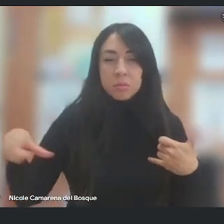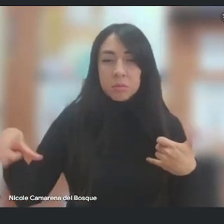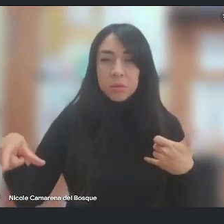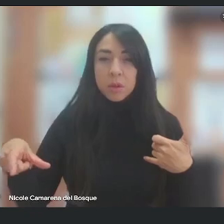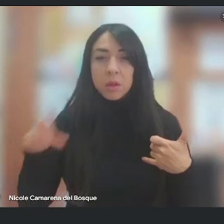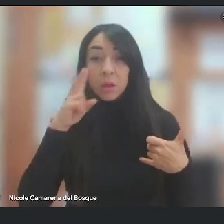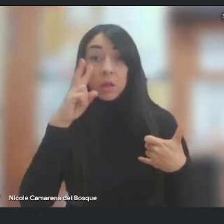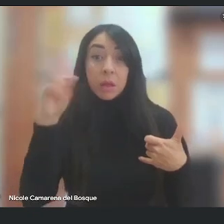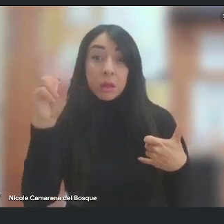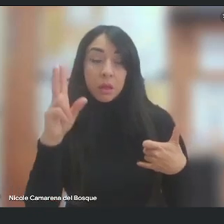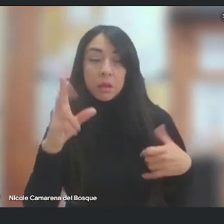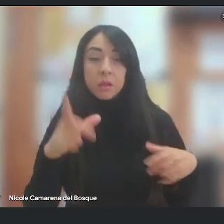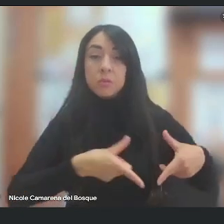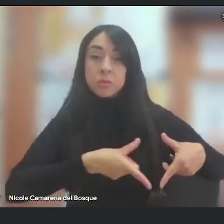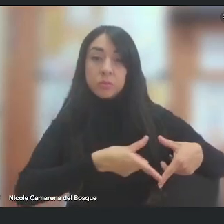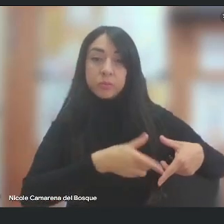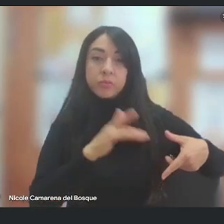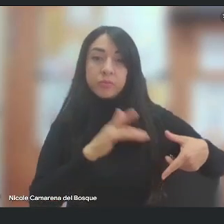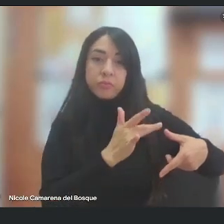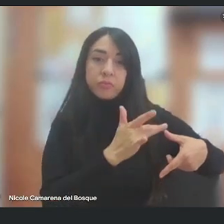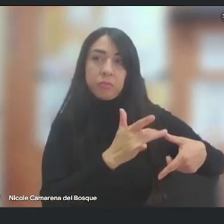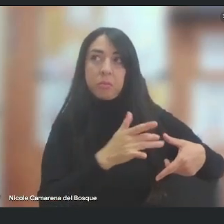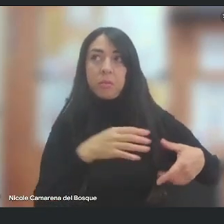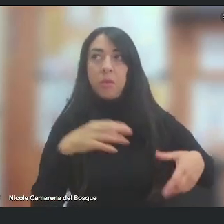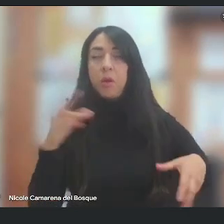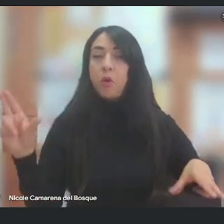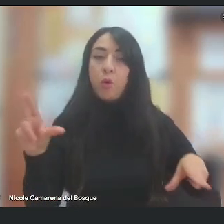que regañarlo, reprimirlo,